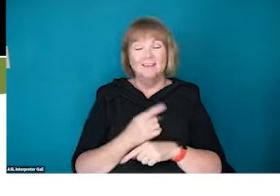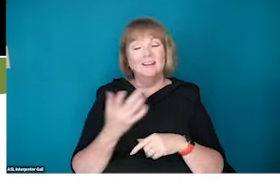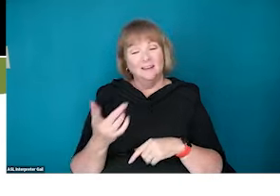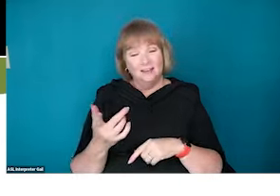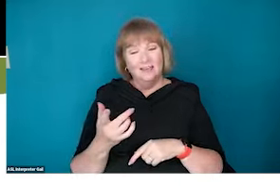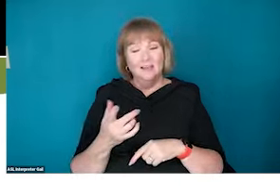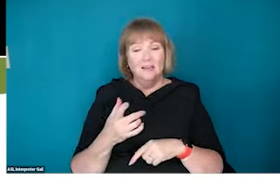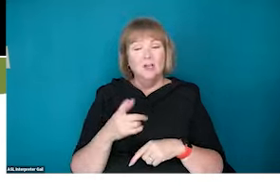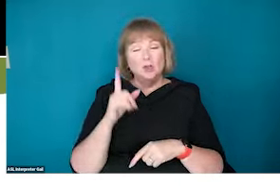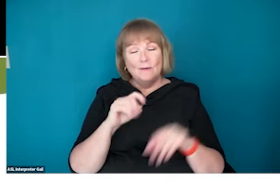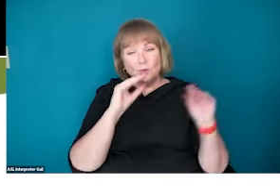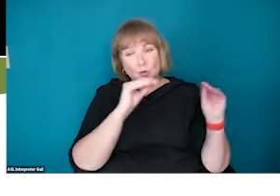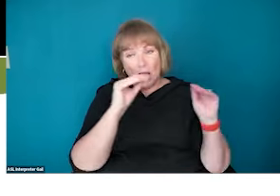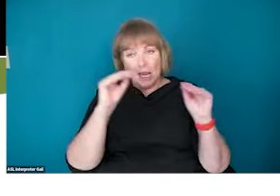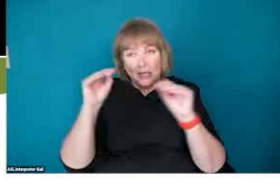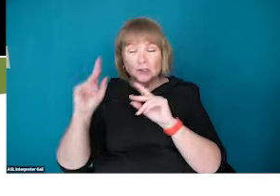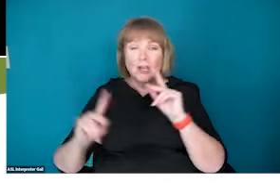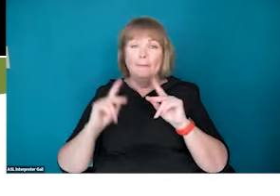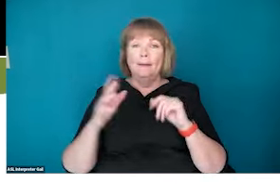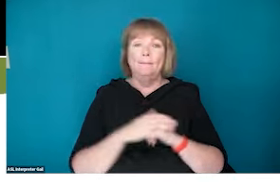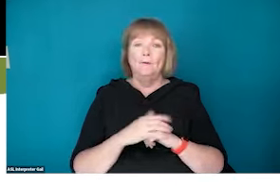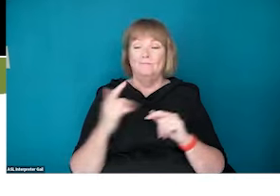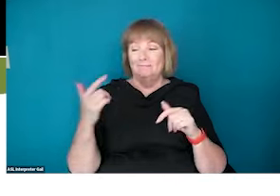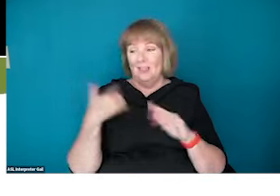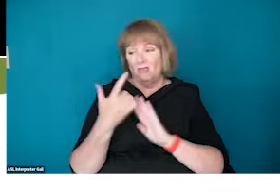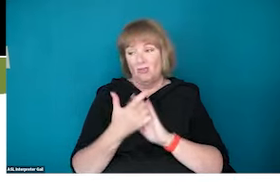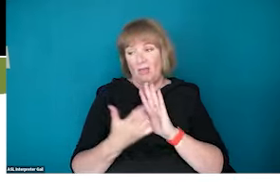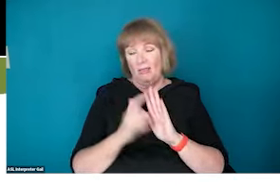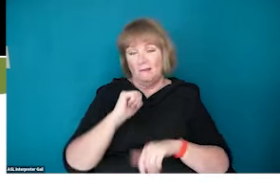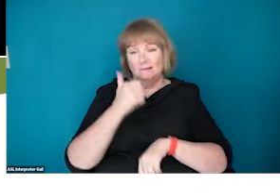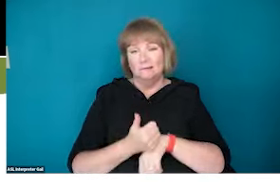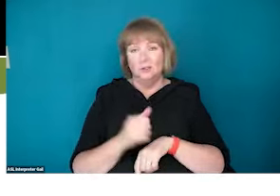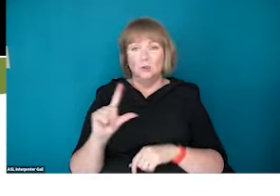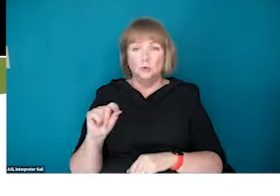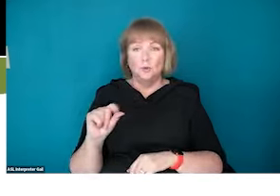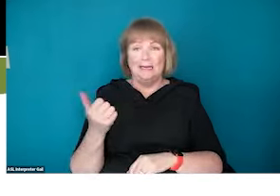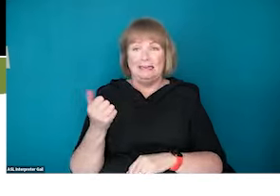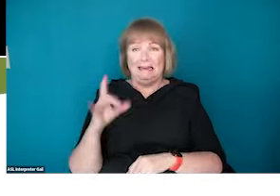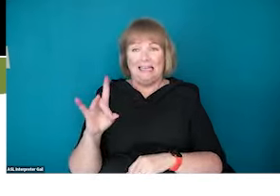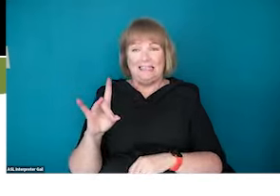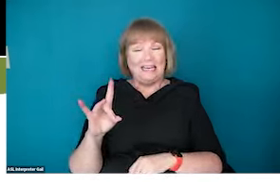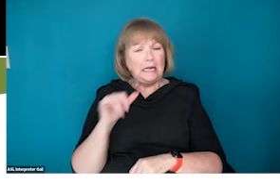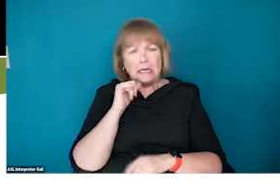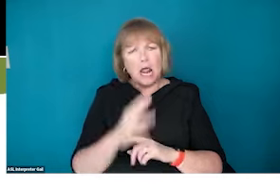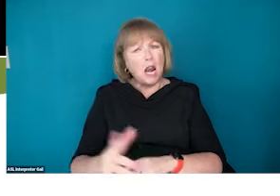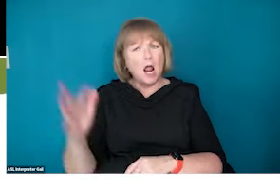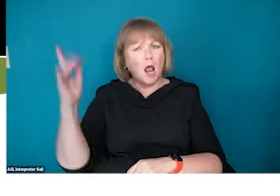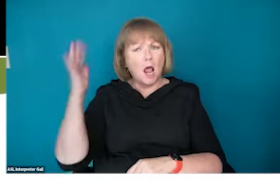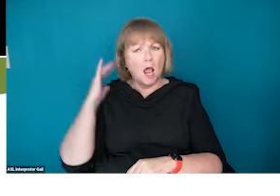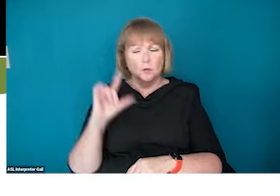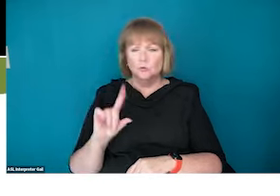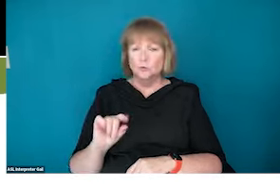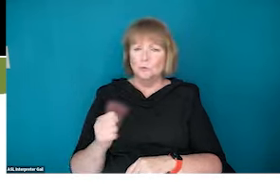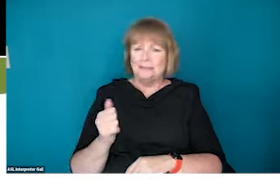muchas entidades que todavía no lo saben o no se encuentran con la FARM, no se encuentran familiarizados con estos acuerdos de toma